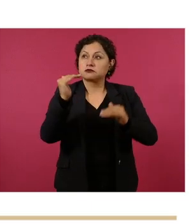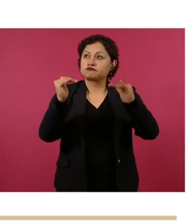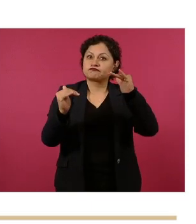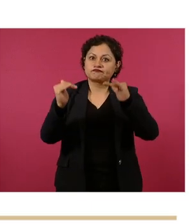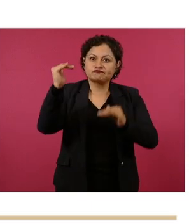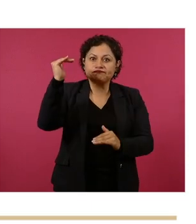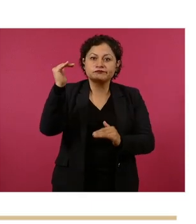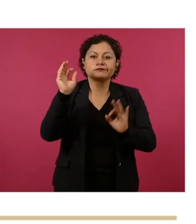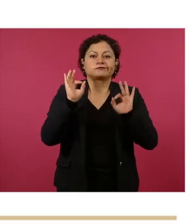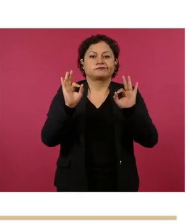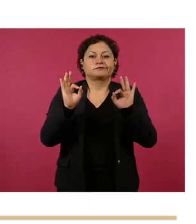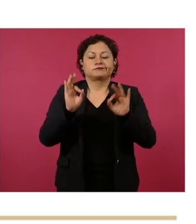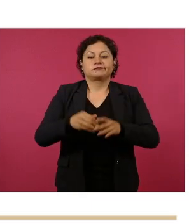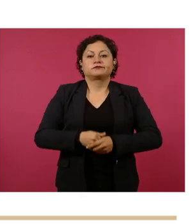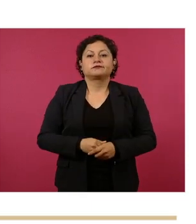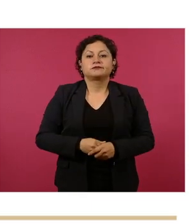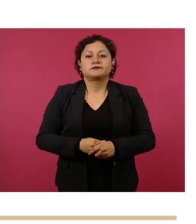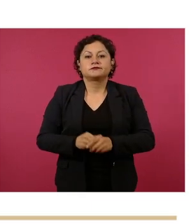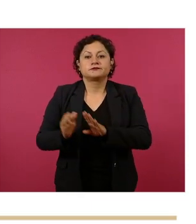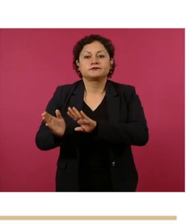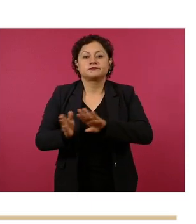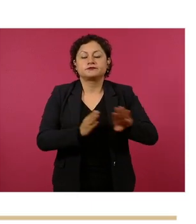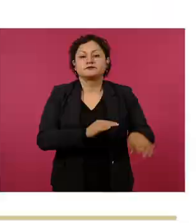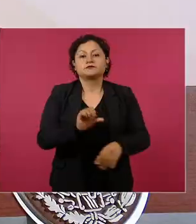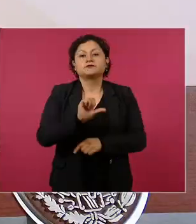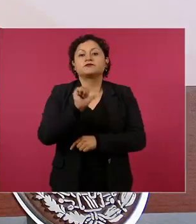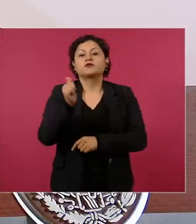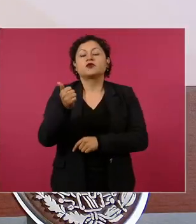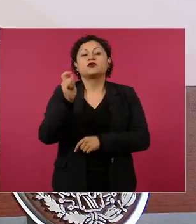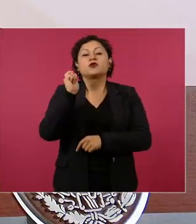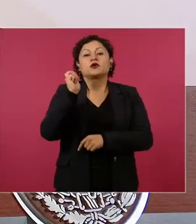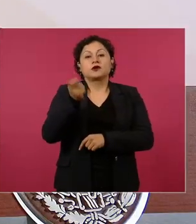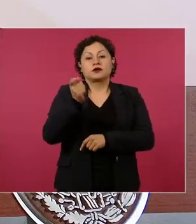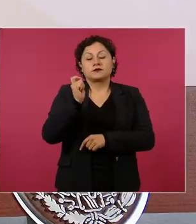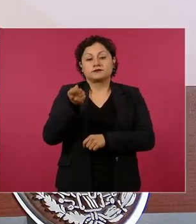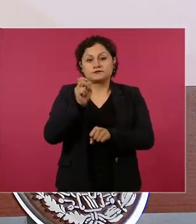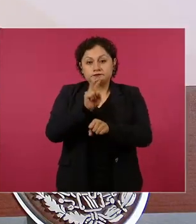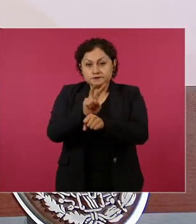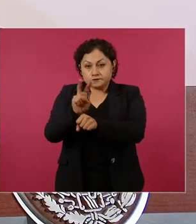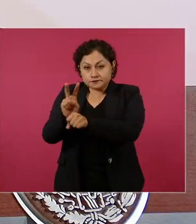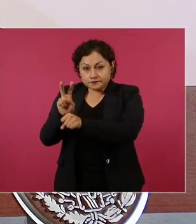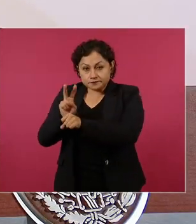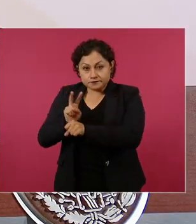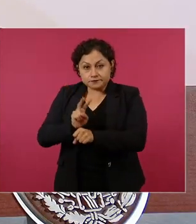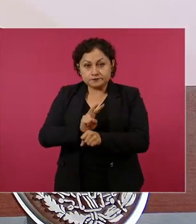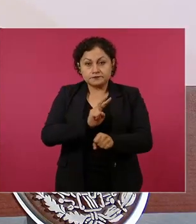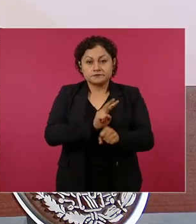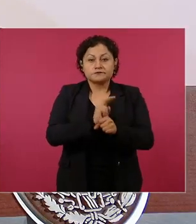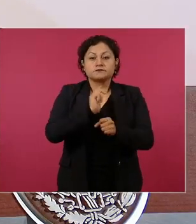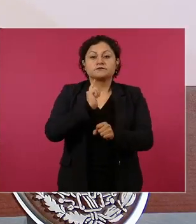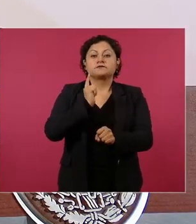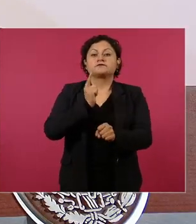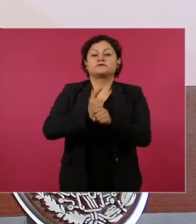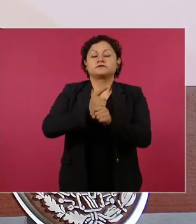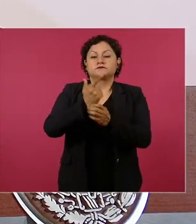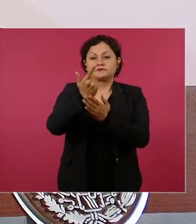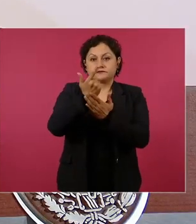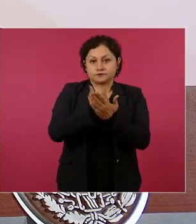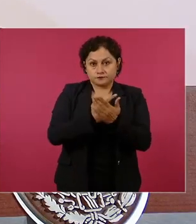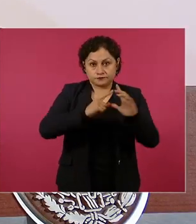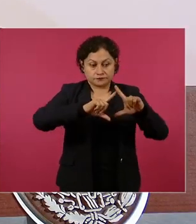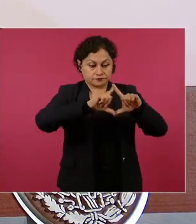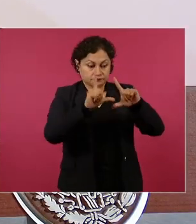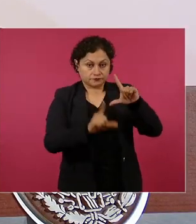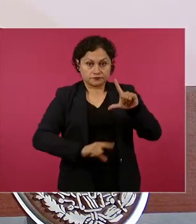10 pesos con 35 centavos por litro. En el tema de las verificaciones, específicamente en el esquema de precios implementado en las 220